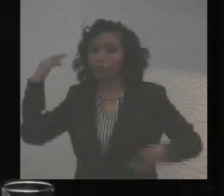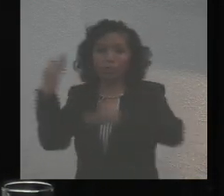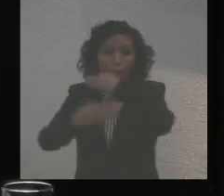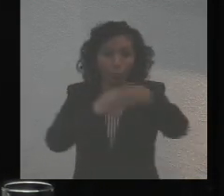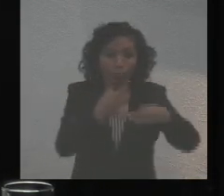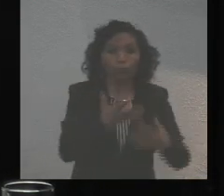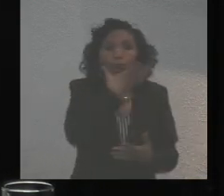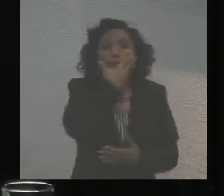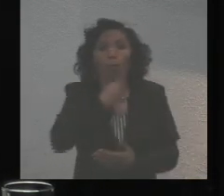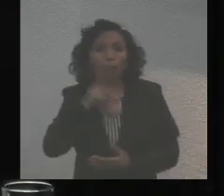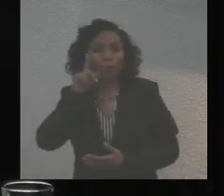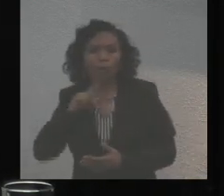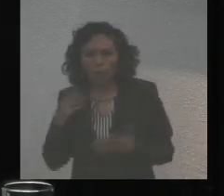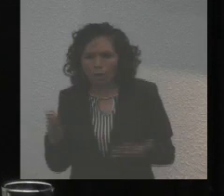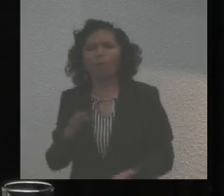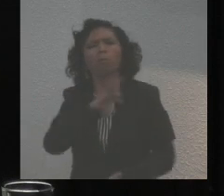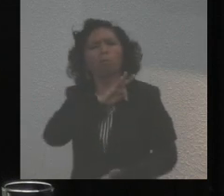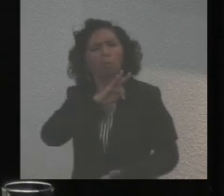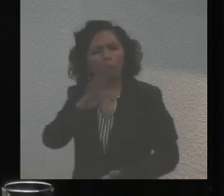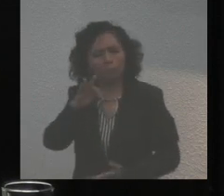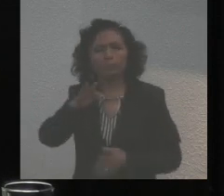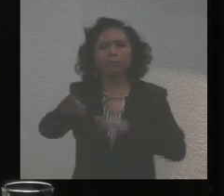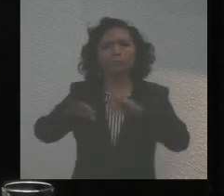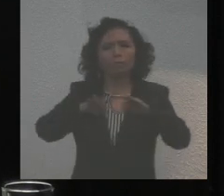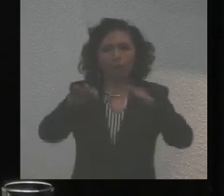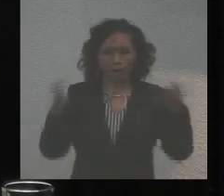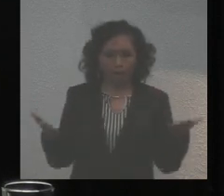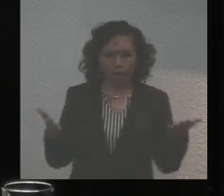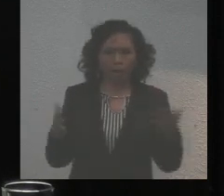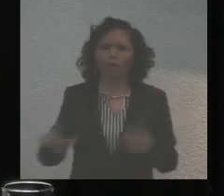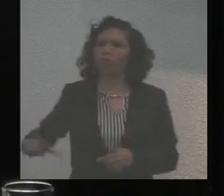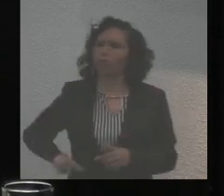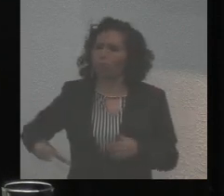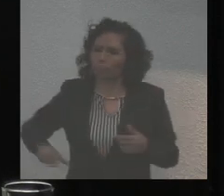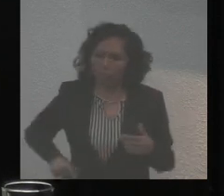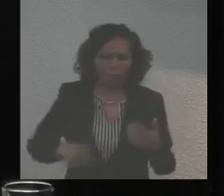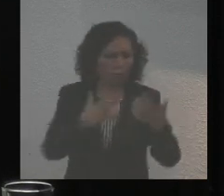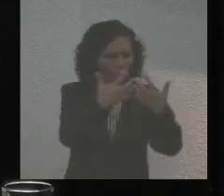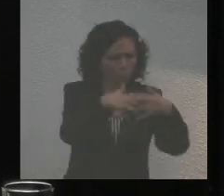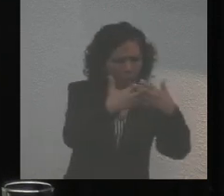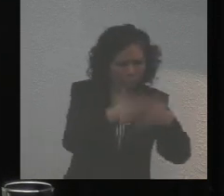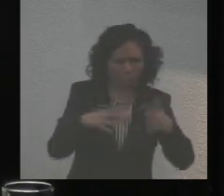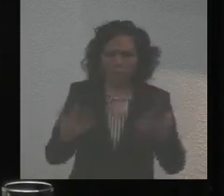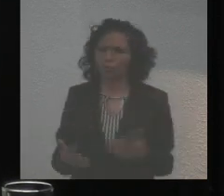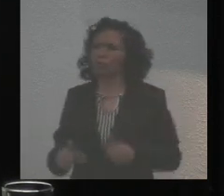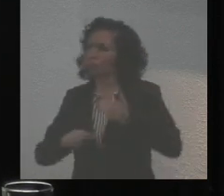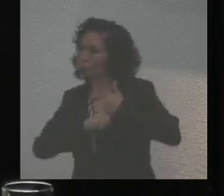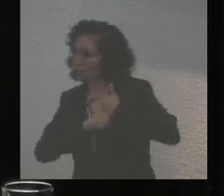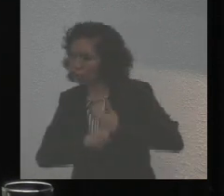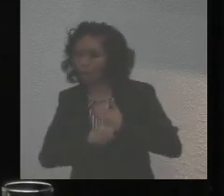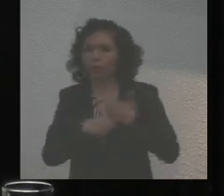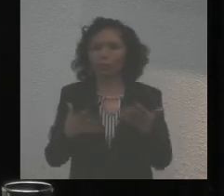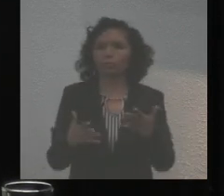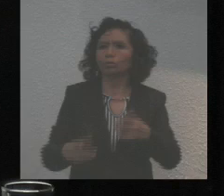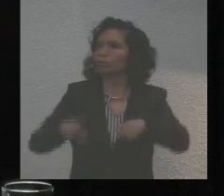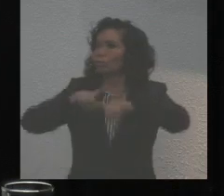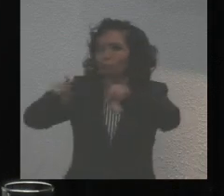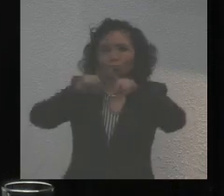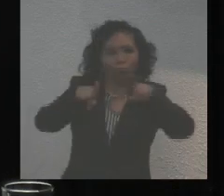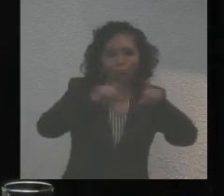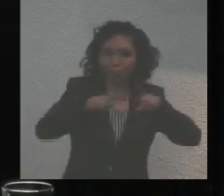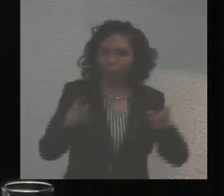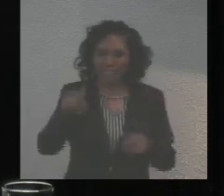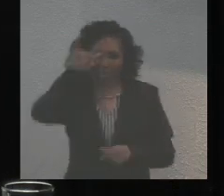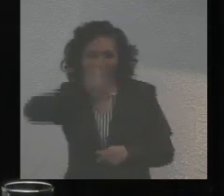y todos cabemos, en donde todos los actores sociales, el gobierno, el empresariado, las fuerzas armadas, los tres órdenes de gobierno,